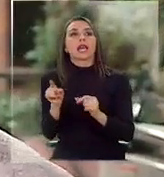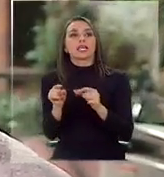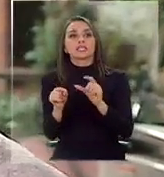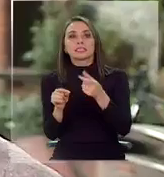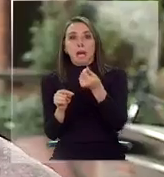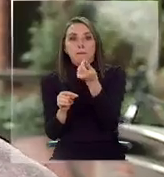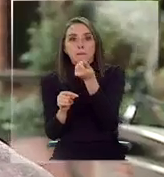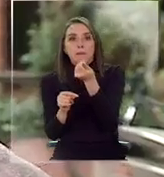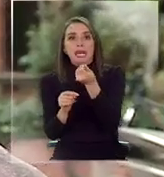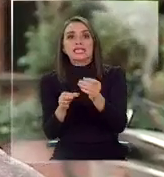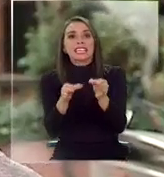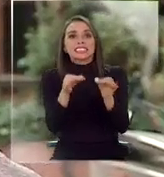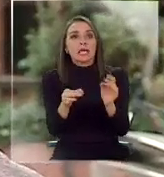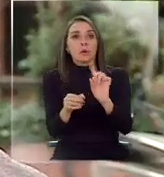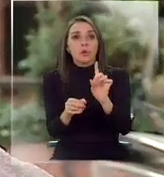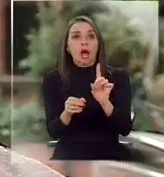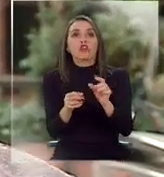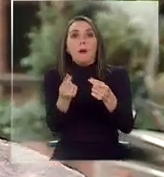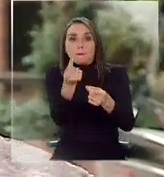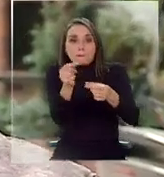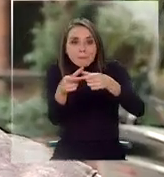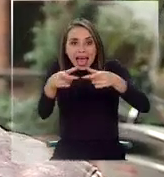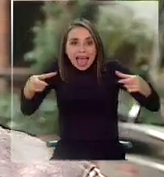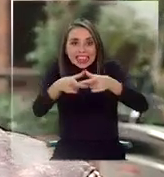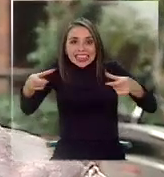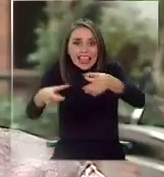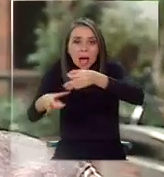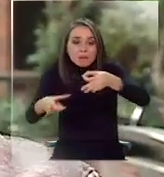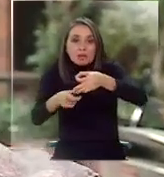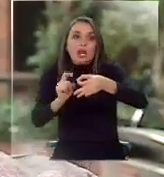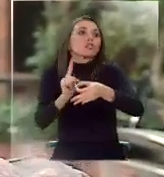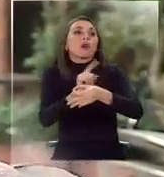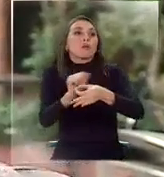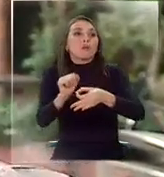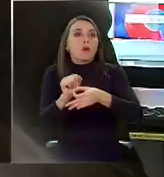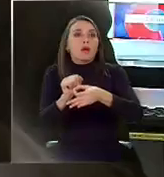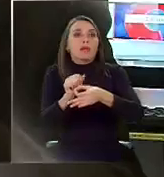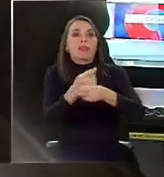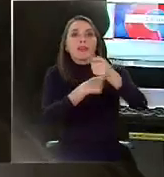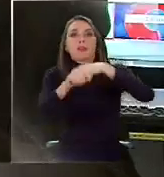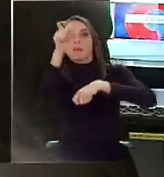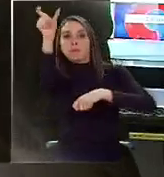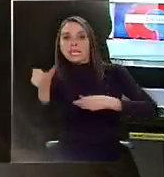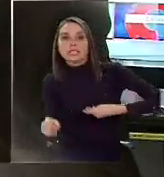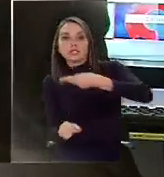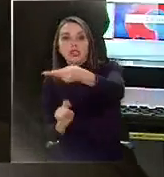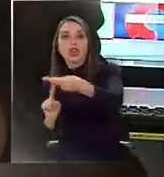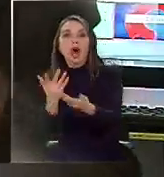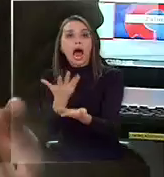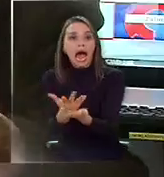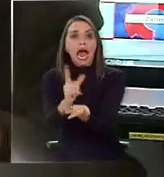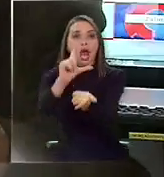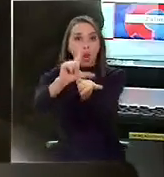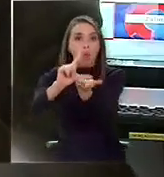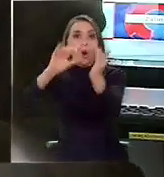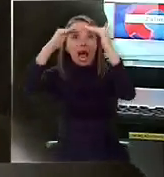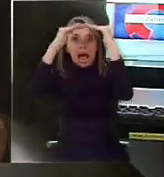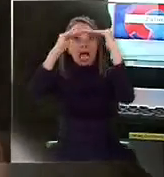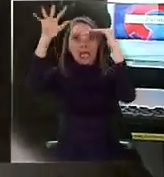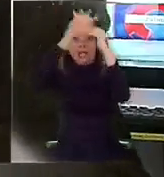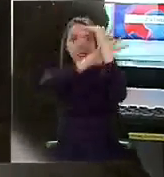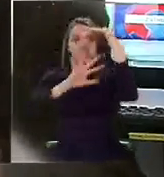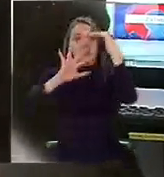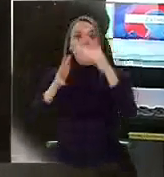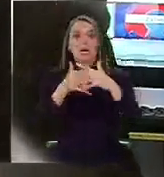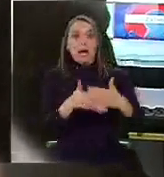también. No es una moneda que se pueda trazar fácilmente a una persona. Y hay lugares físicos en